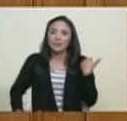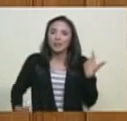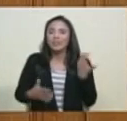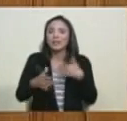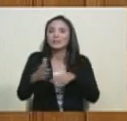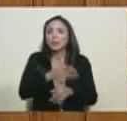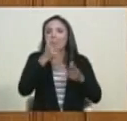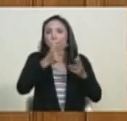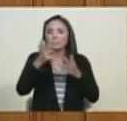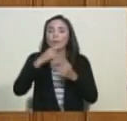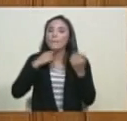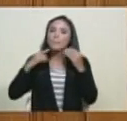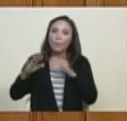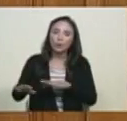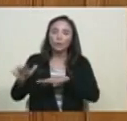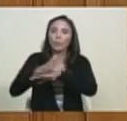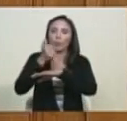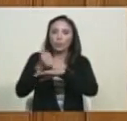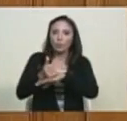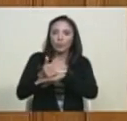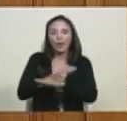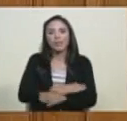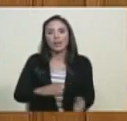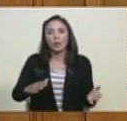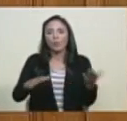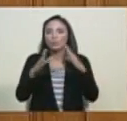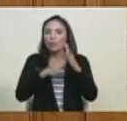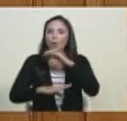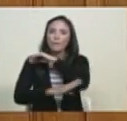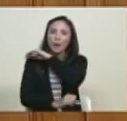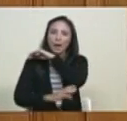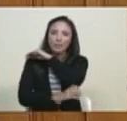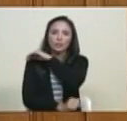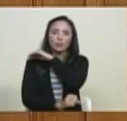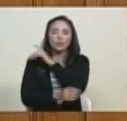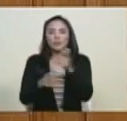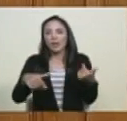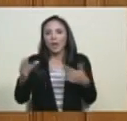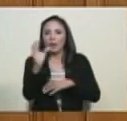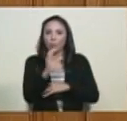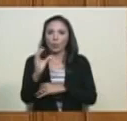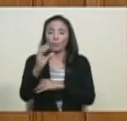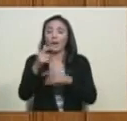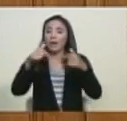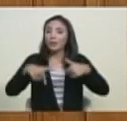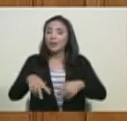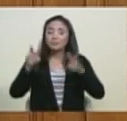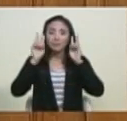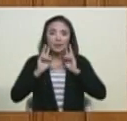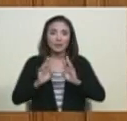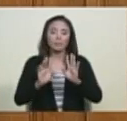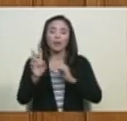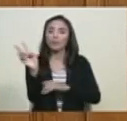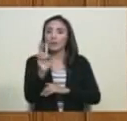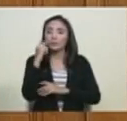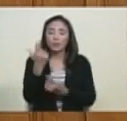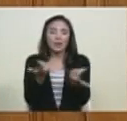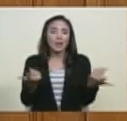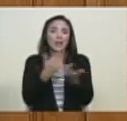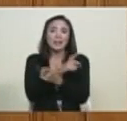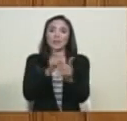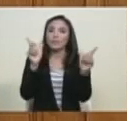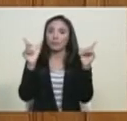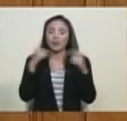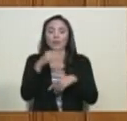no y no. Venezuela tiene que estar limpia de todas esas plagas que nos vienen de Colombia, de la Colombia